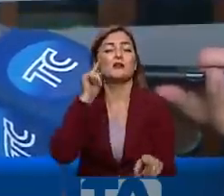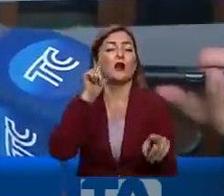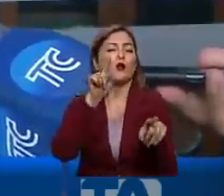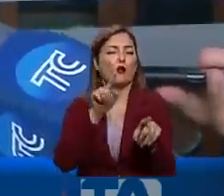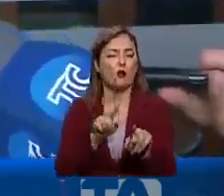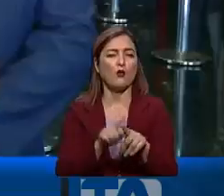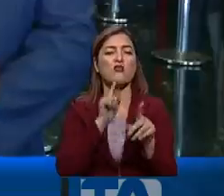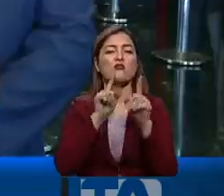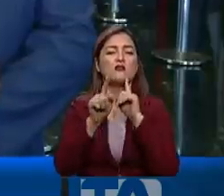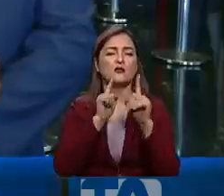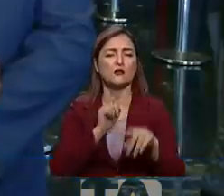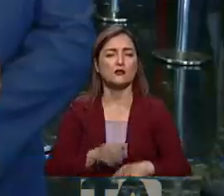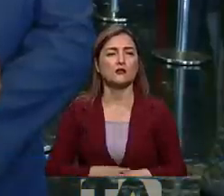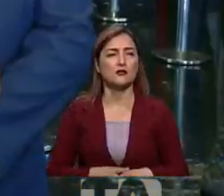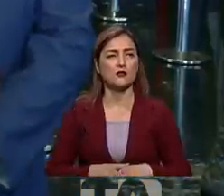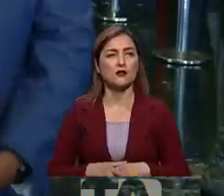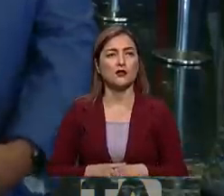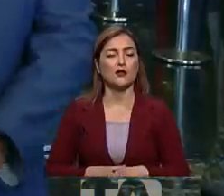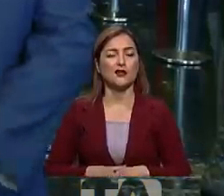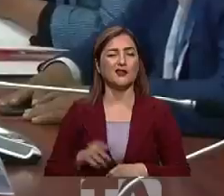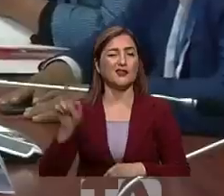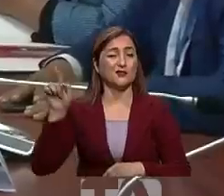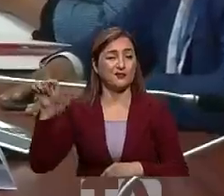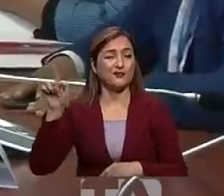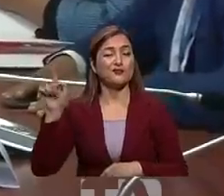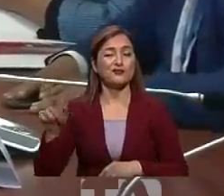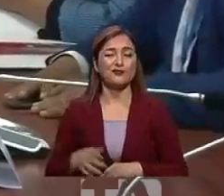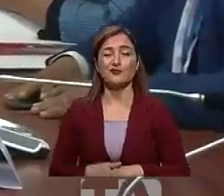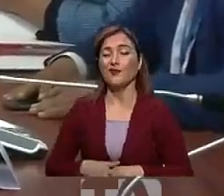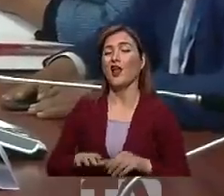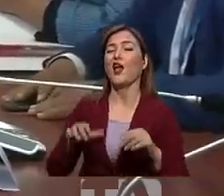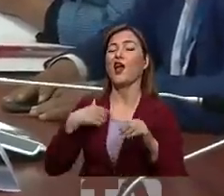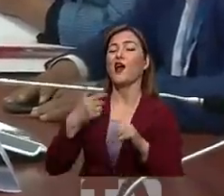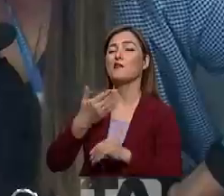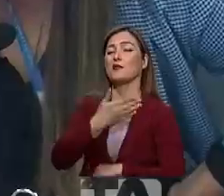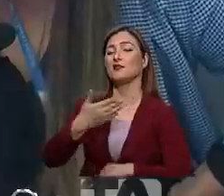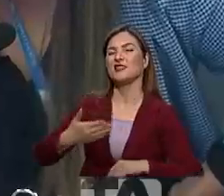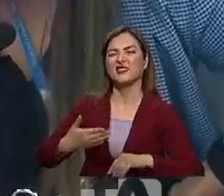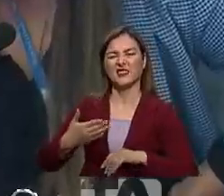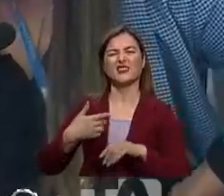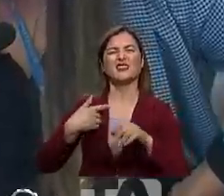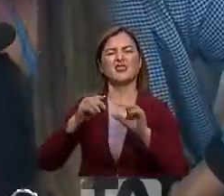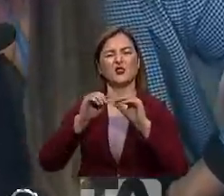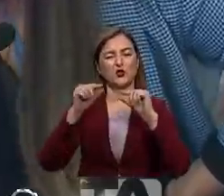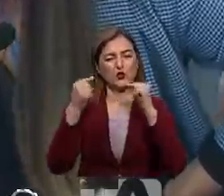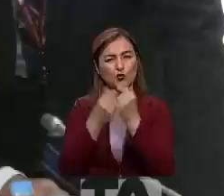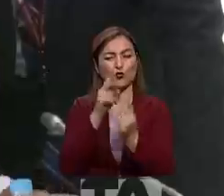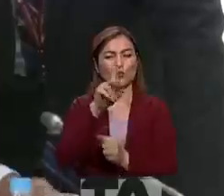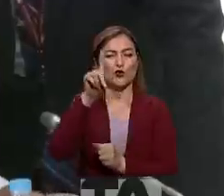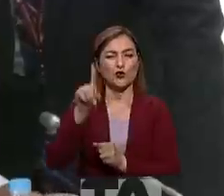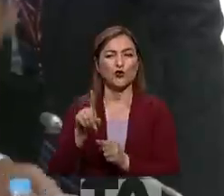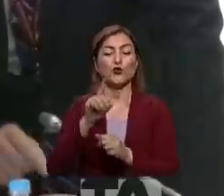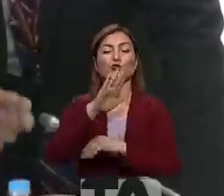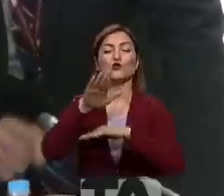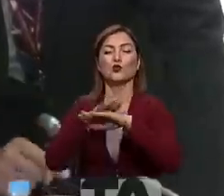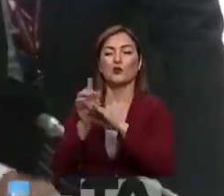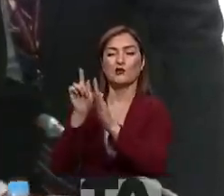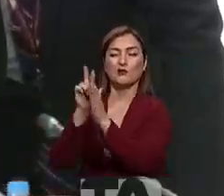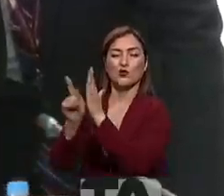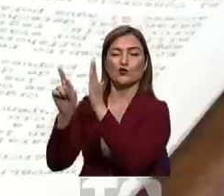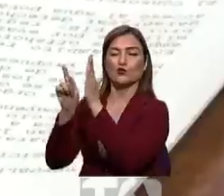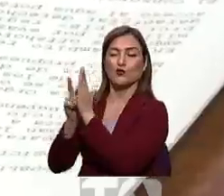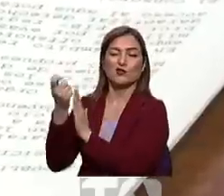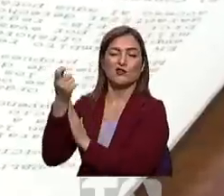mínimos a través del diálogo. El cruce de declaraciones se da en el marco del informe de Pandora Papers, que ya tiene varias posiciones